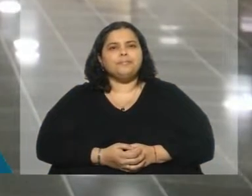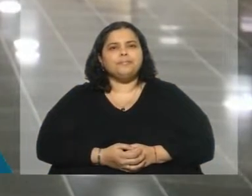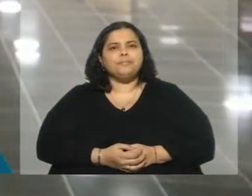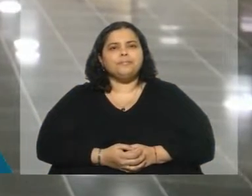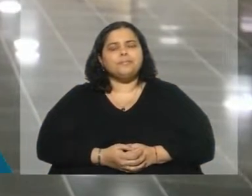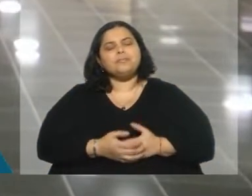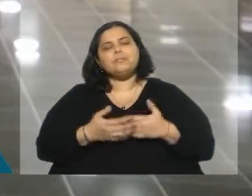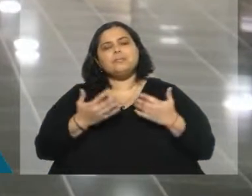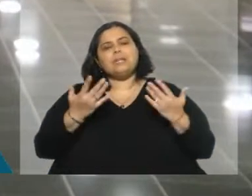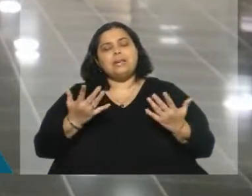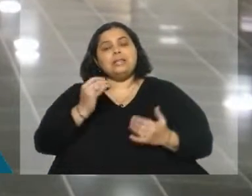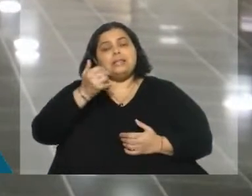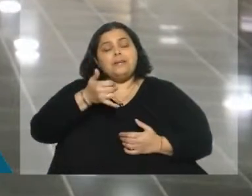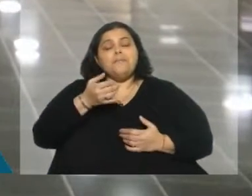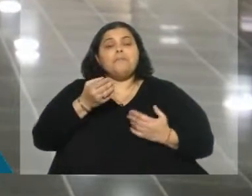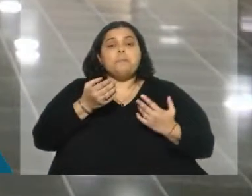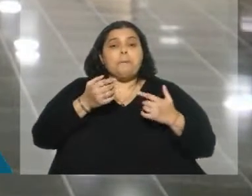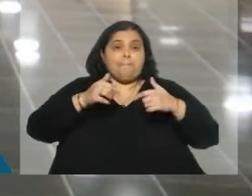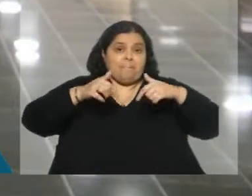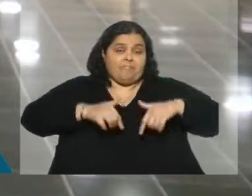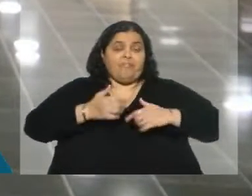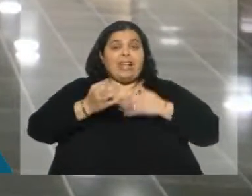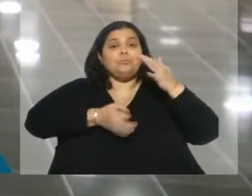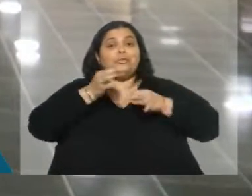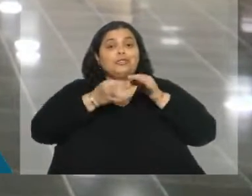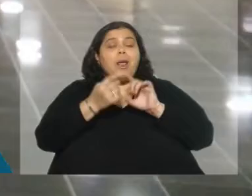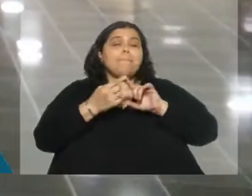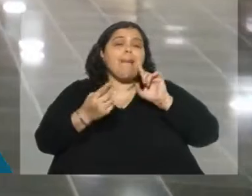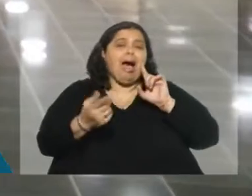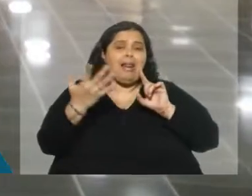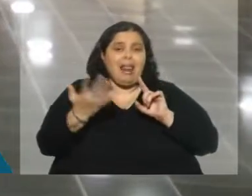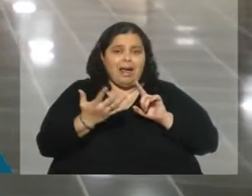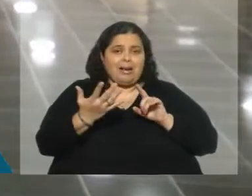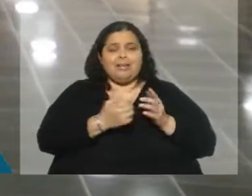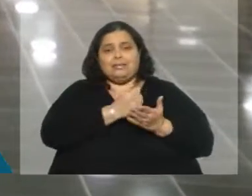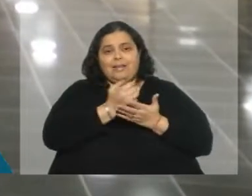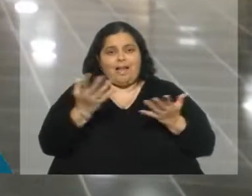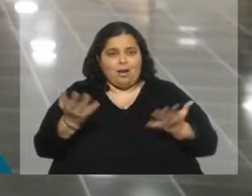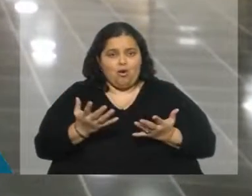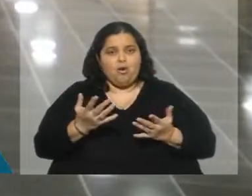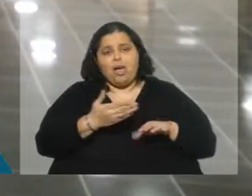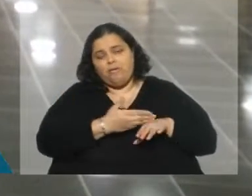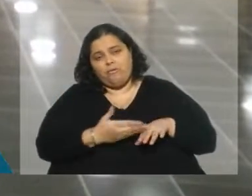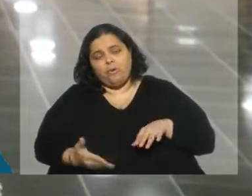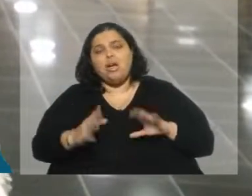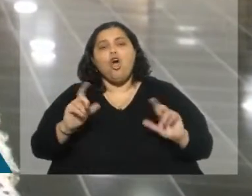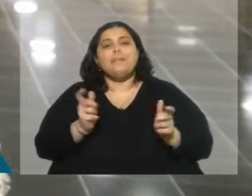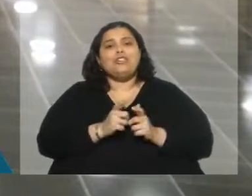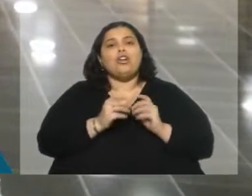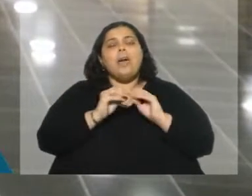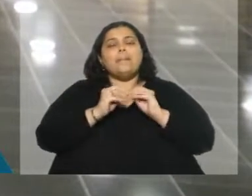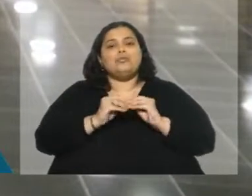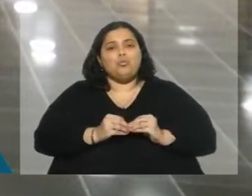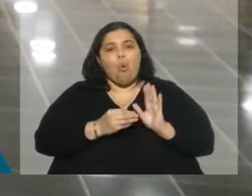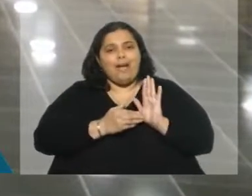gaby leo de tal vez de las exposiciones más largas hasta este momento en lo que lleva a la comisión de presupuesto integrada con hacienda